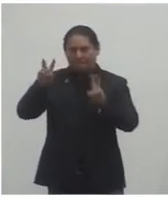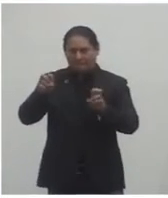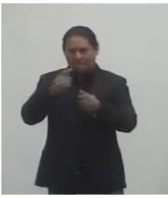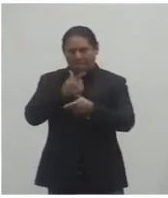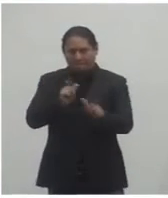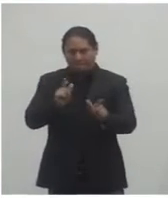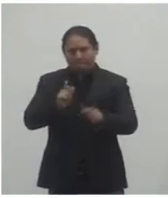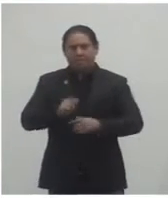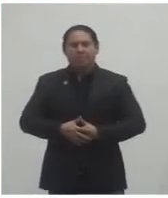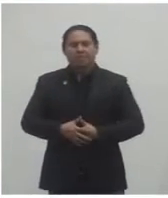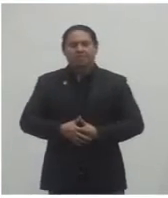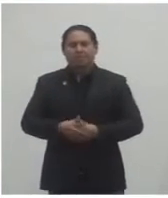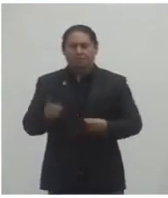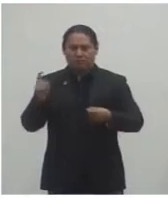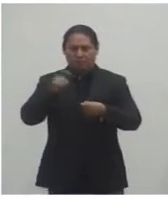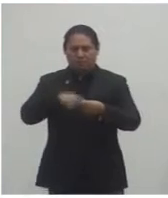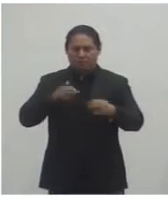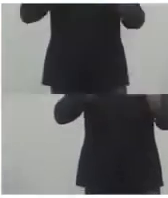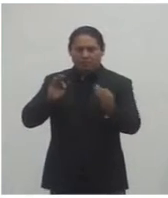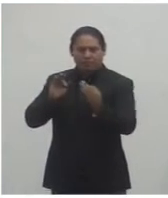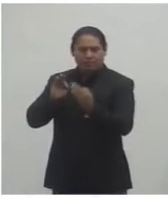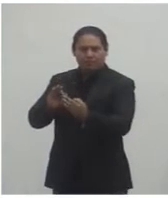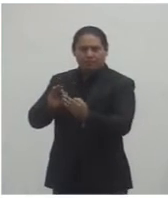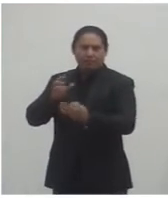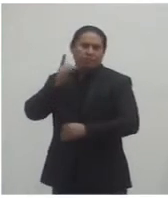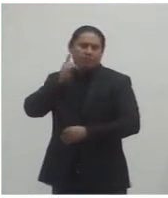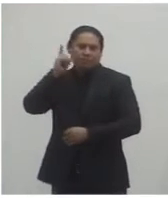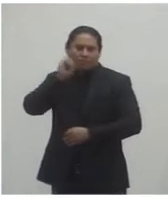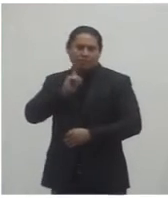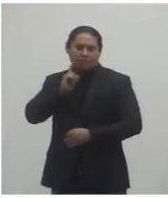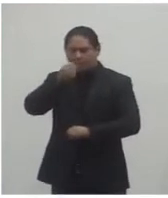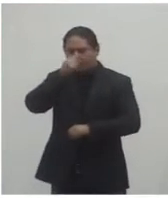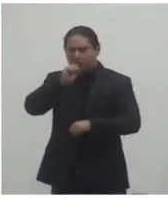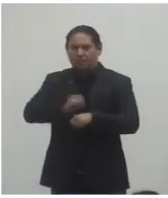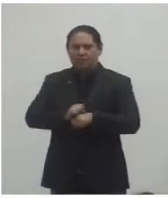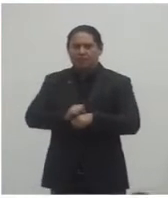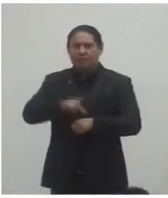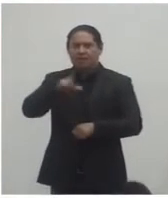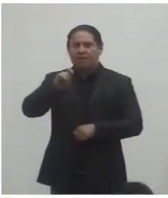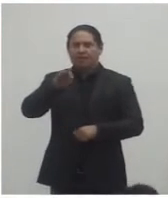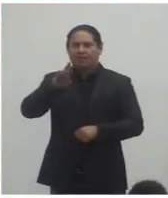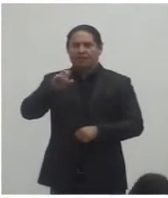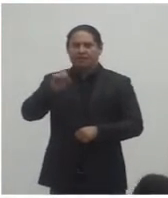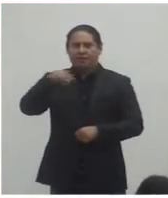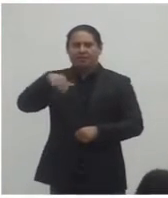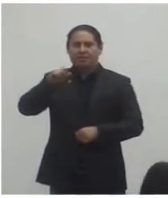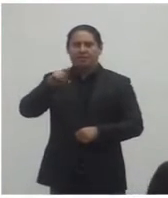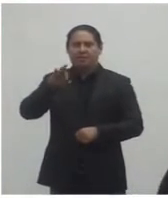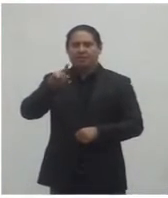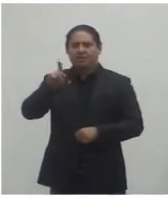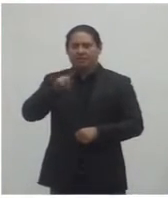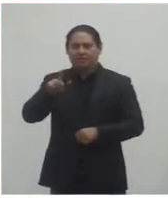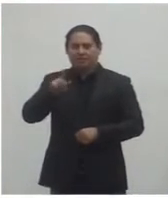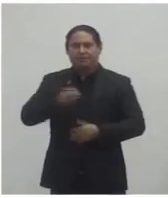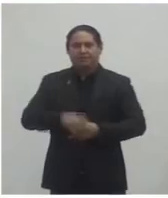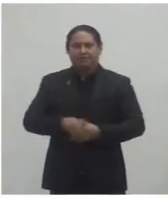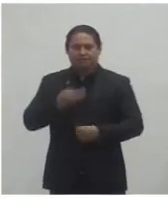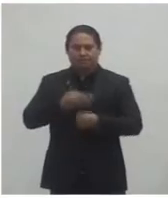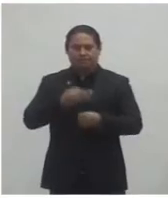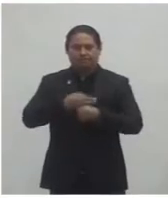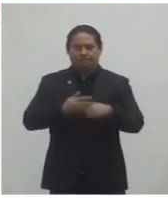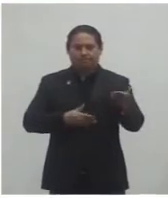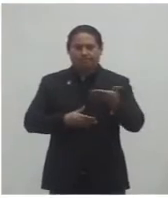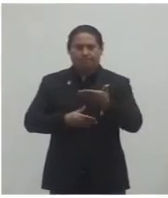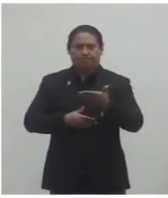asuntos generales, inscríbanse personalmente con la diputada secretaria Leticia Méndez Incín a partir